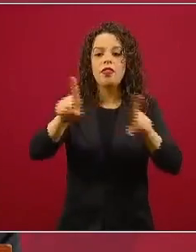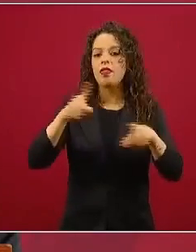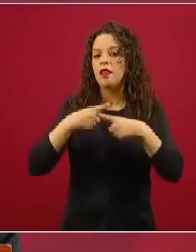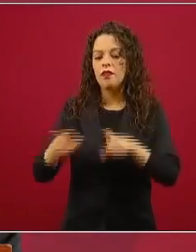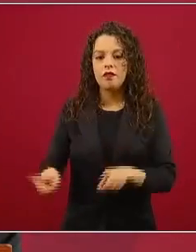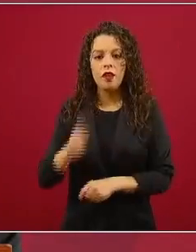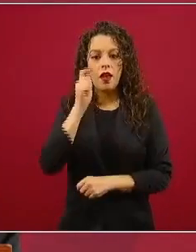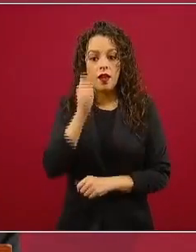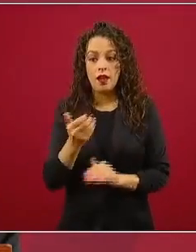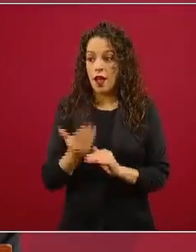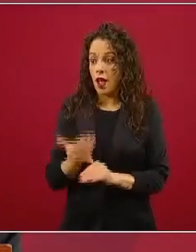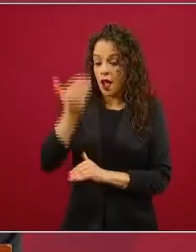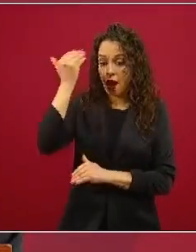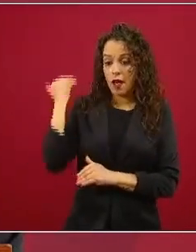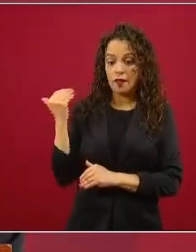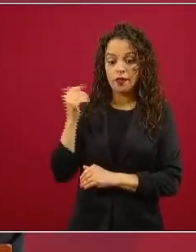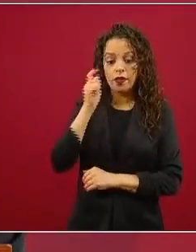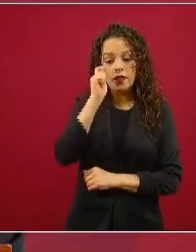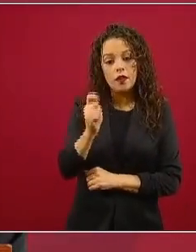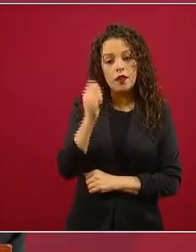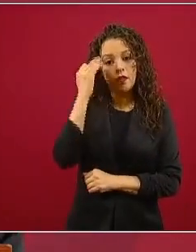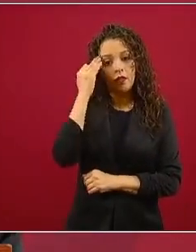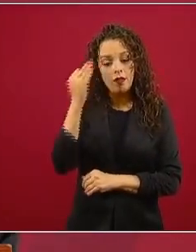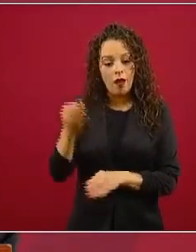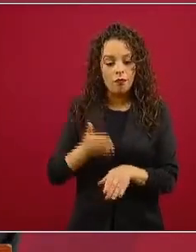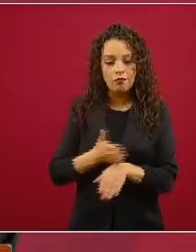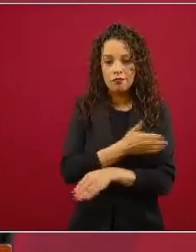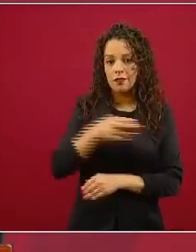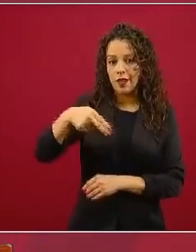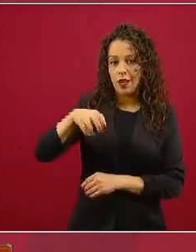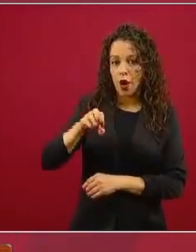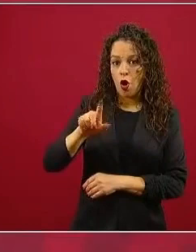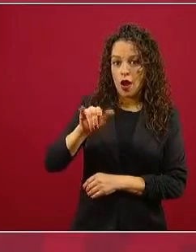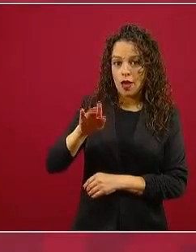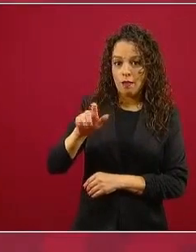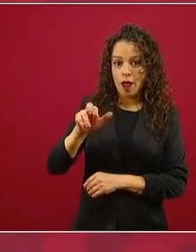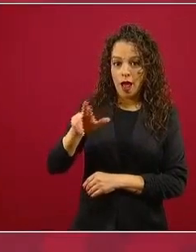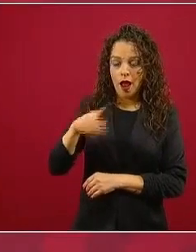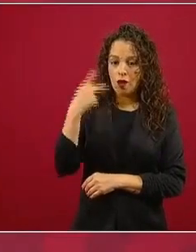en el país con la política neoliberal. Antes era arriba,